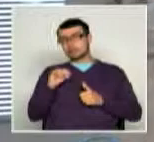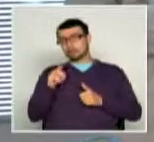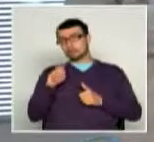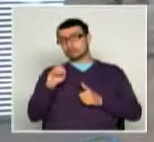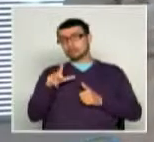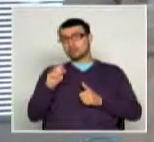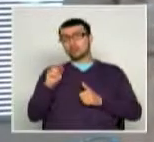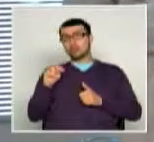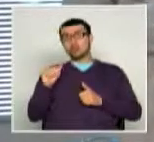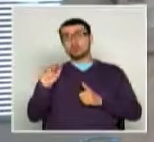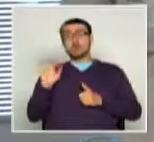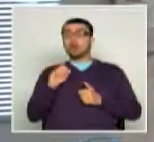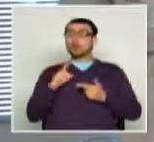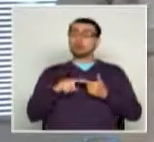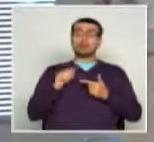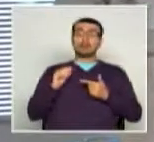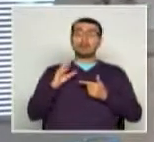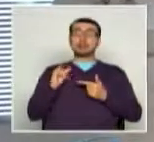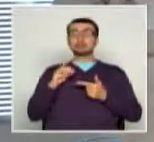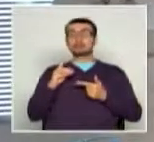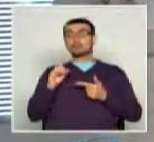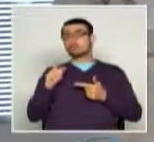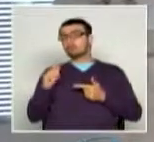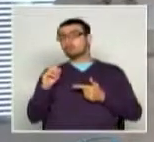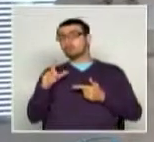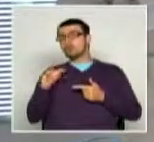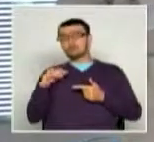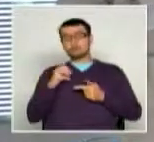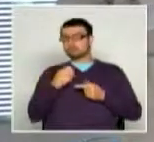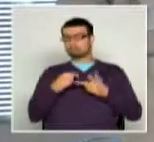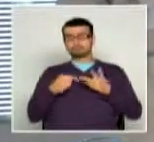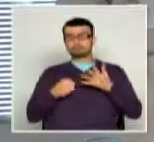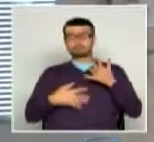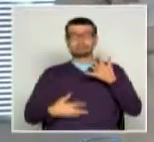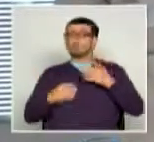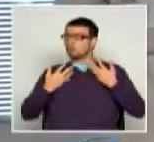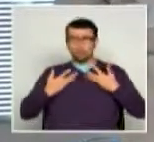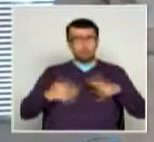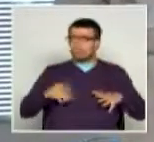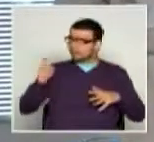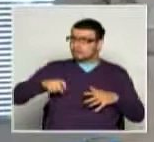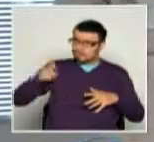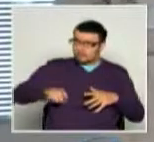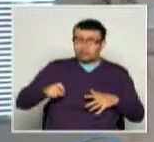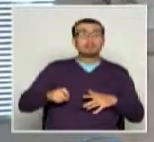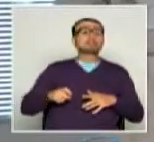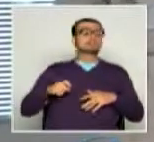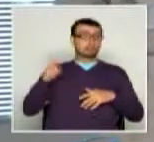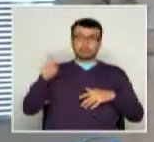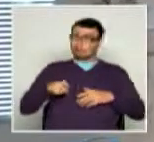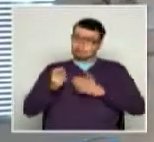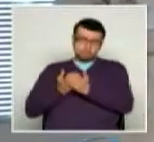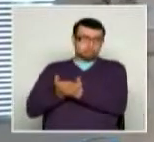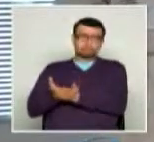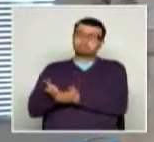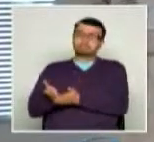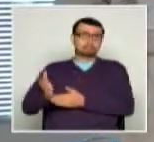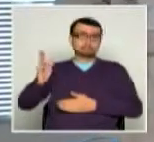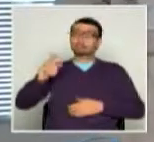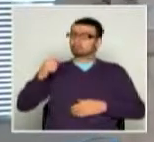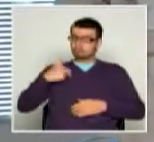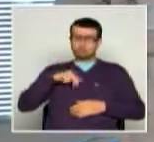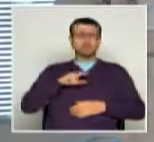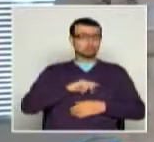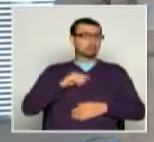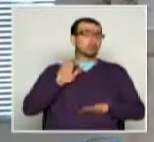ácido fólico, cualquier medicamento muy bien manejado en la medicina interna, en la reumatología, obviamente que lo